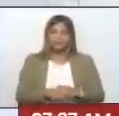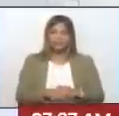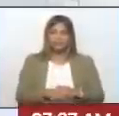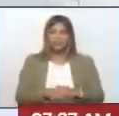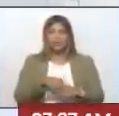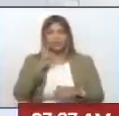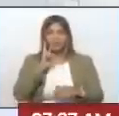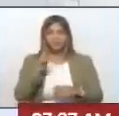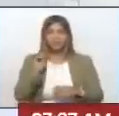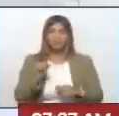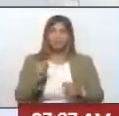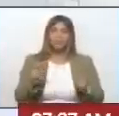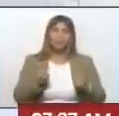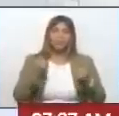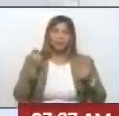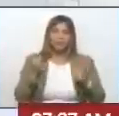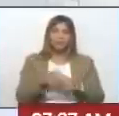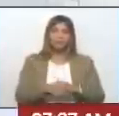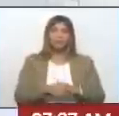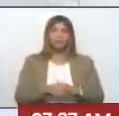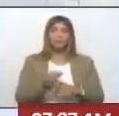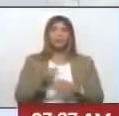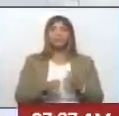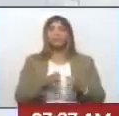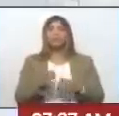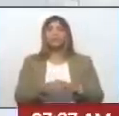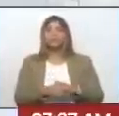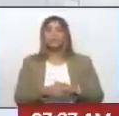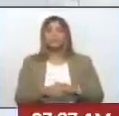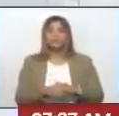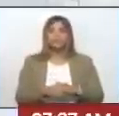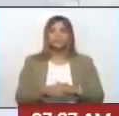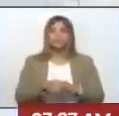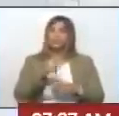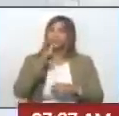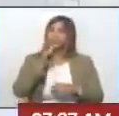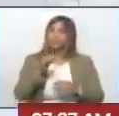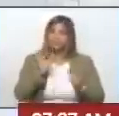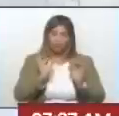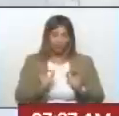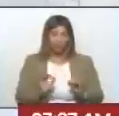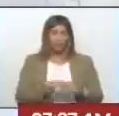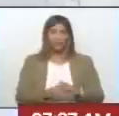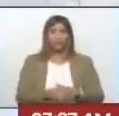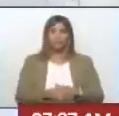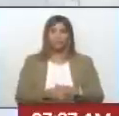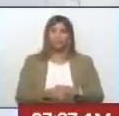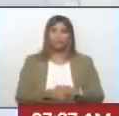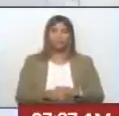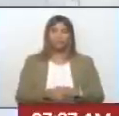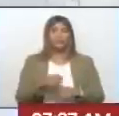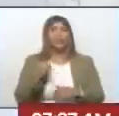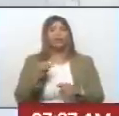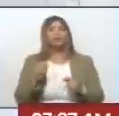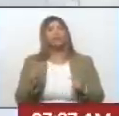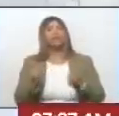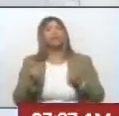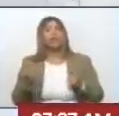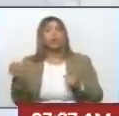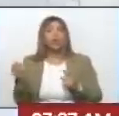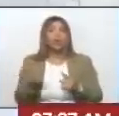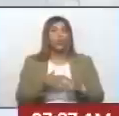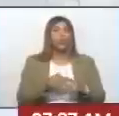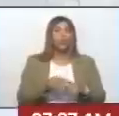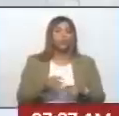Fíjate que a esta campaña y a esta situación, lo denuncio formalmente, hay una campaña contra el padre